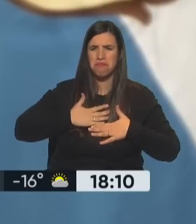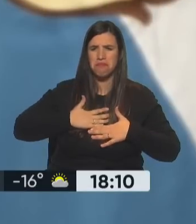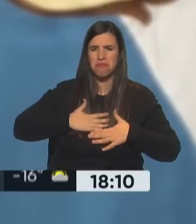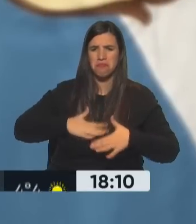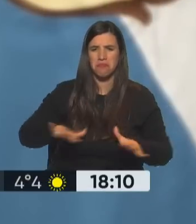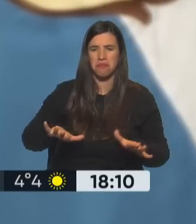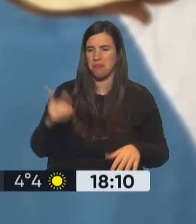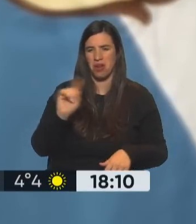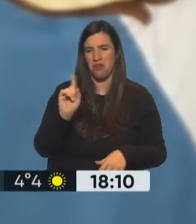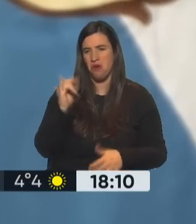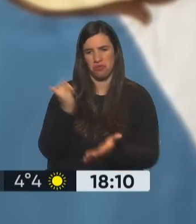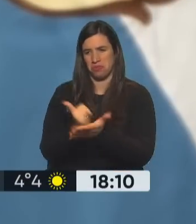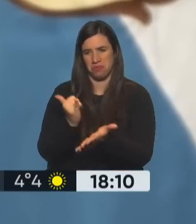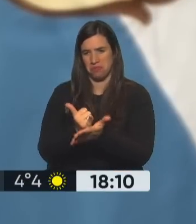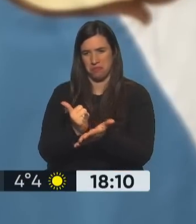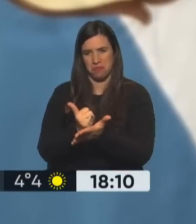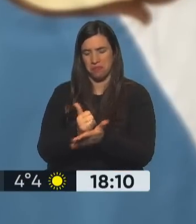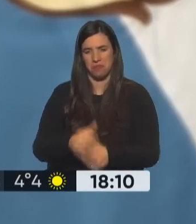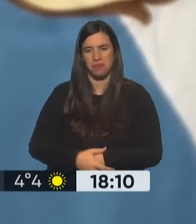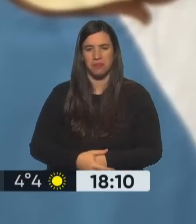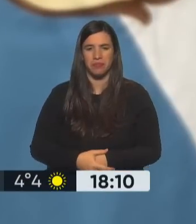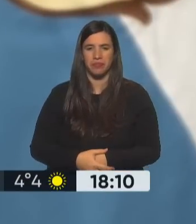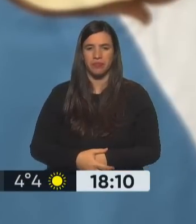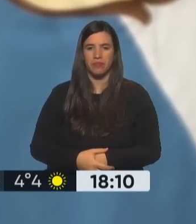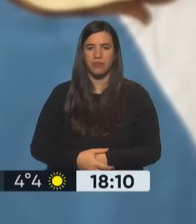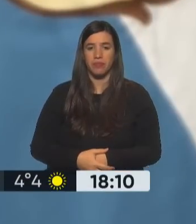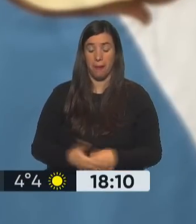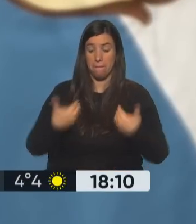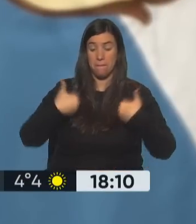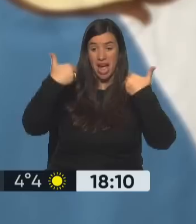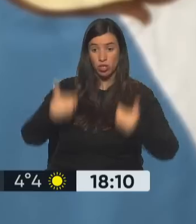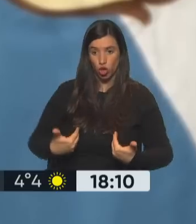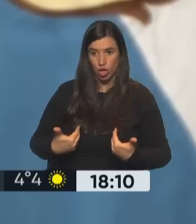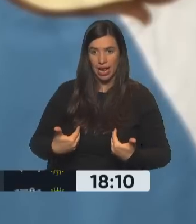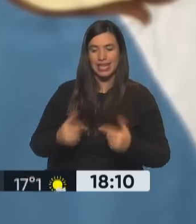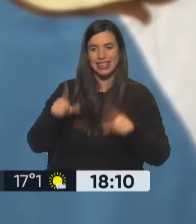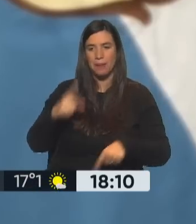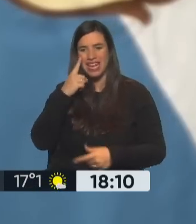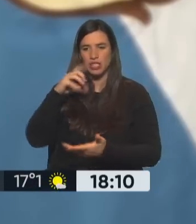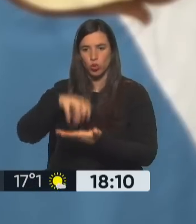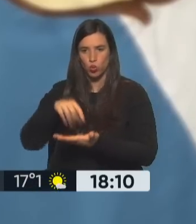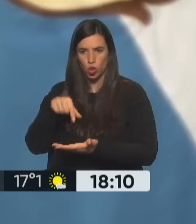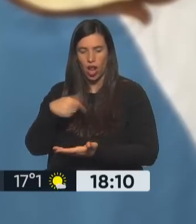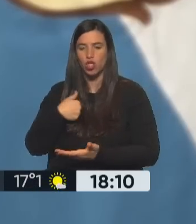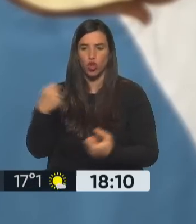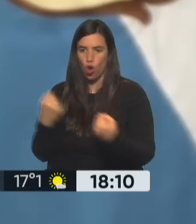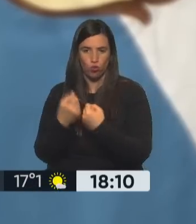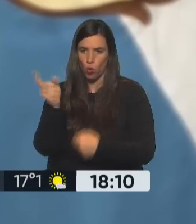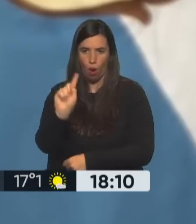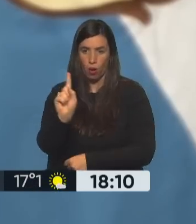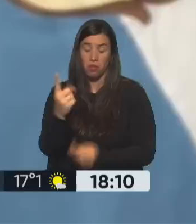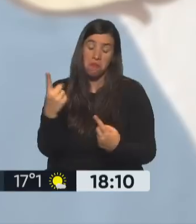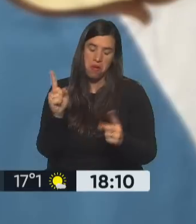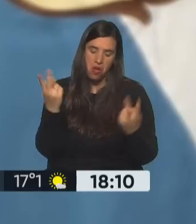Desde lo personal y desde lo institucional no lo comparto, pero voy a acatar lo dispuesto por la Corte.